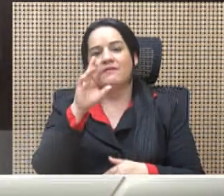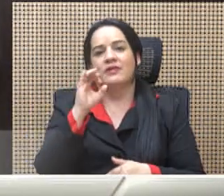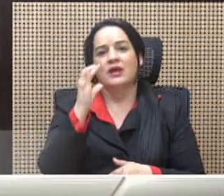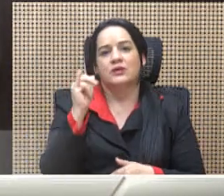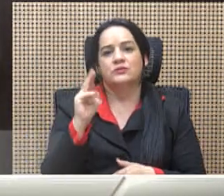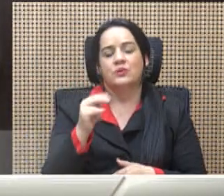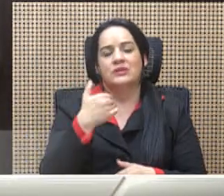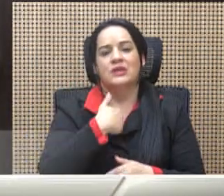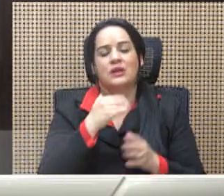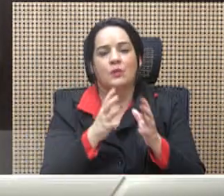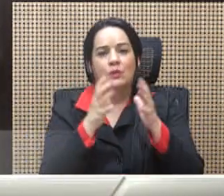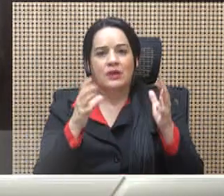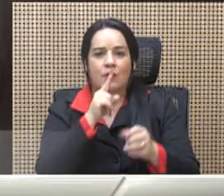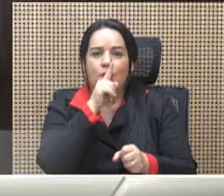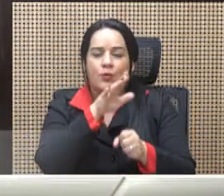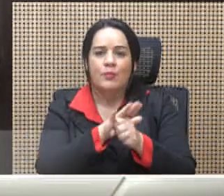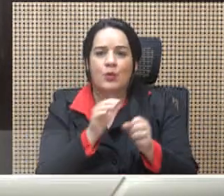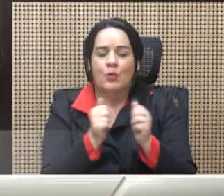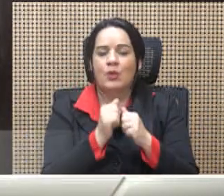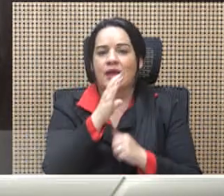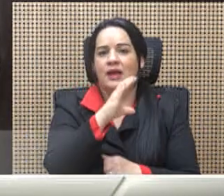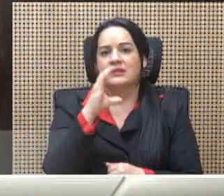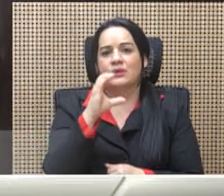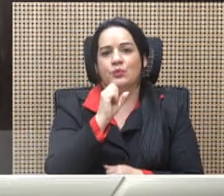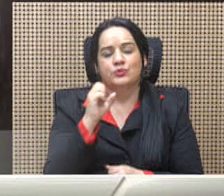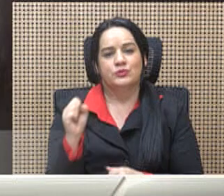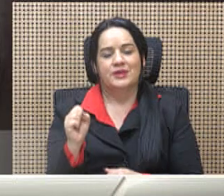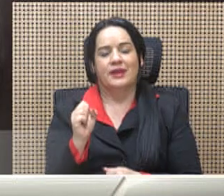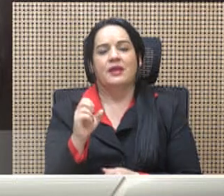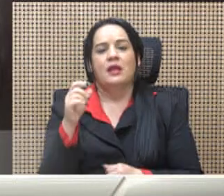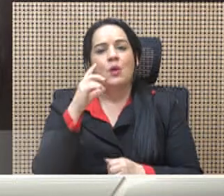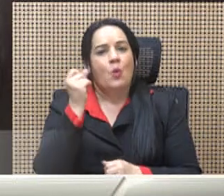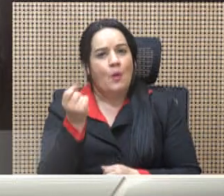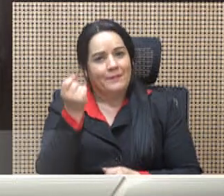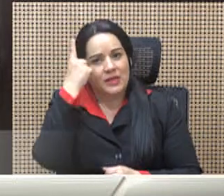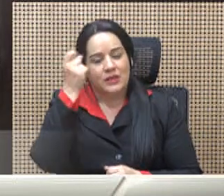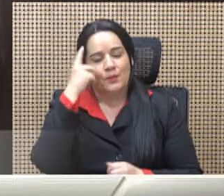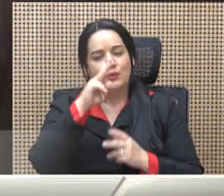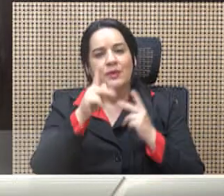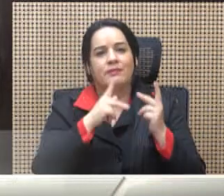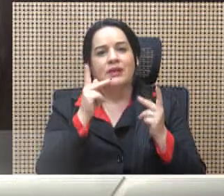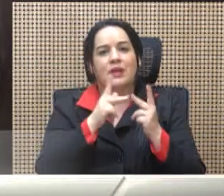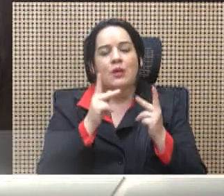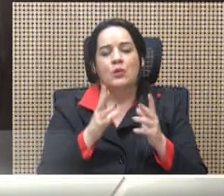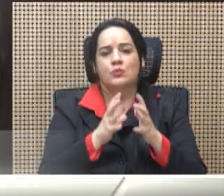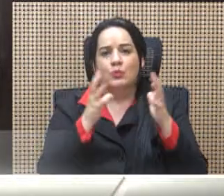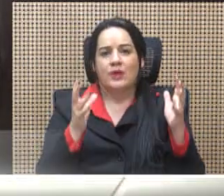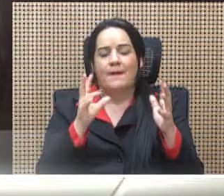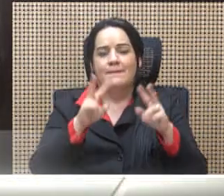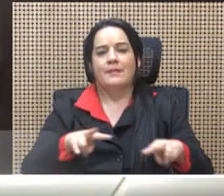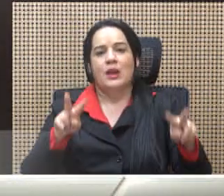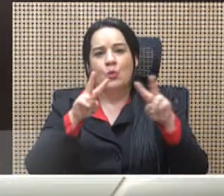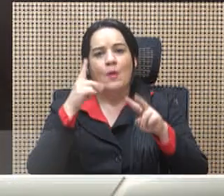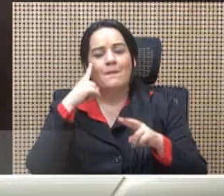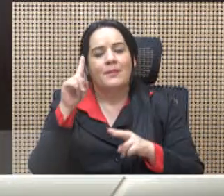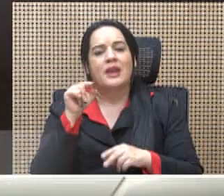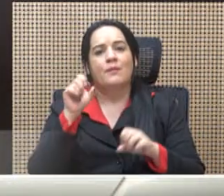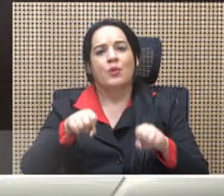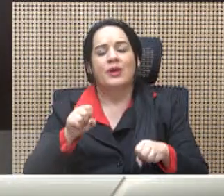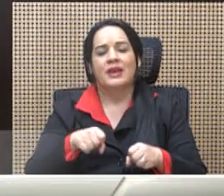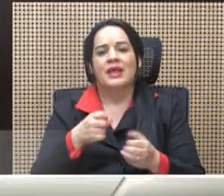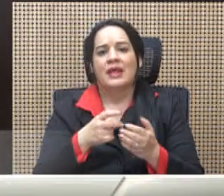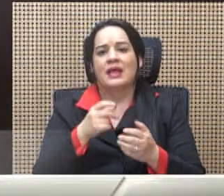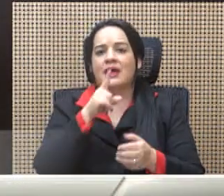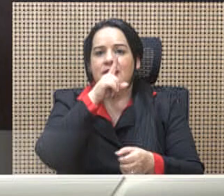con la caja costarricense del seguro social comprendemos perfectamente su enorme valor para garantizar el derecho ciudadano